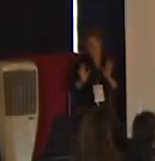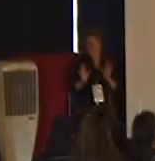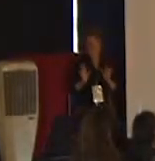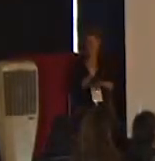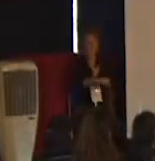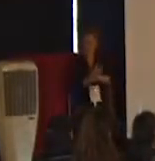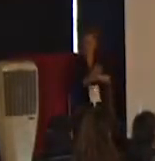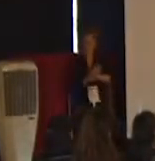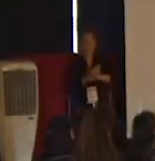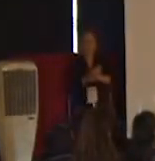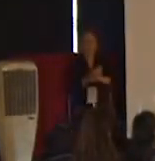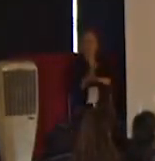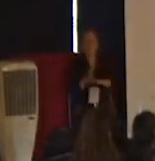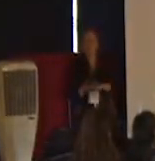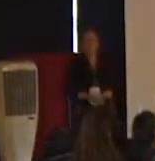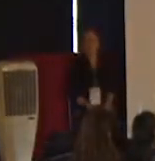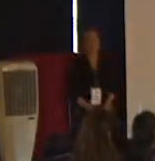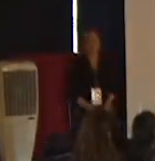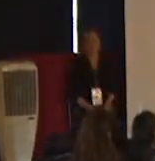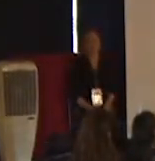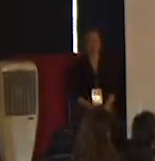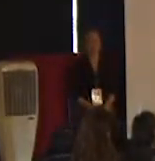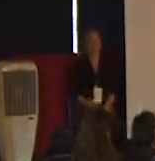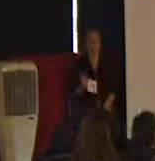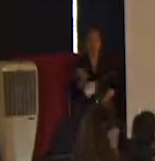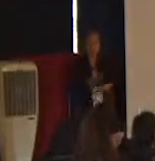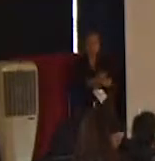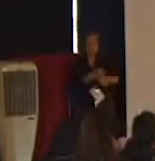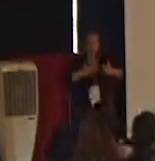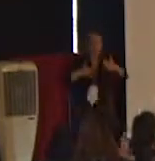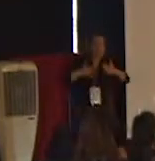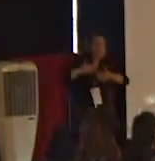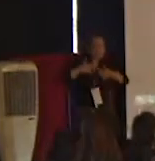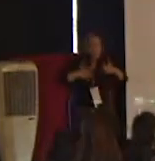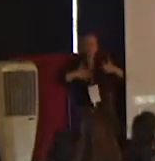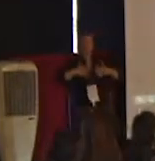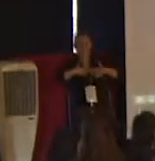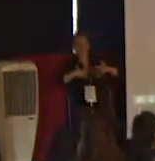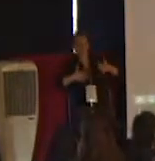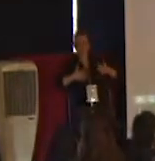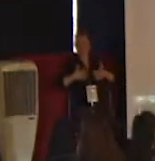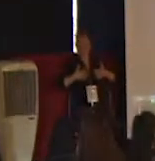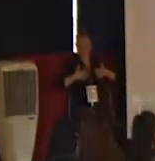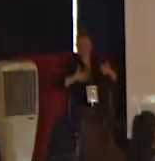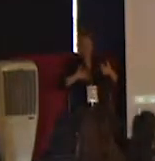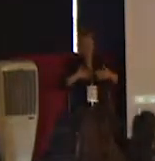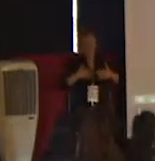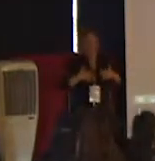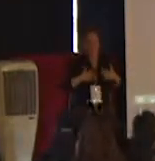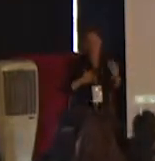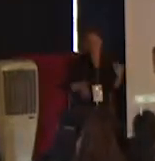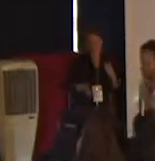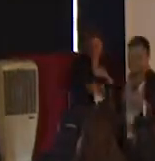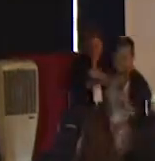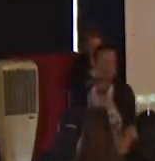licenciatura en Artes Escénicas. Entonces van a trabajar la parte escénica a continuación.